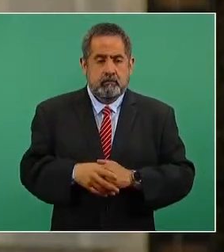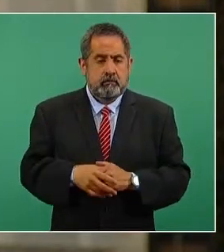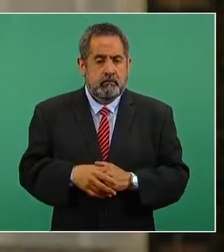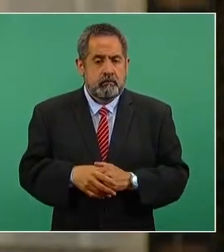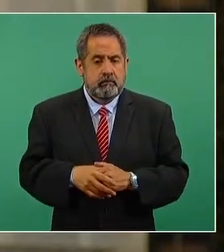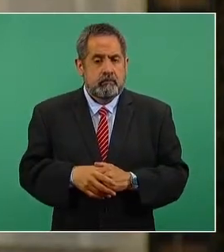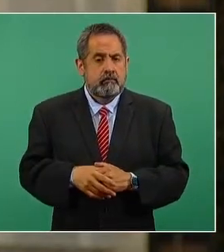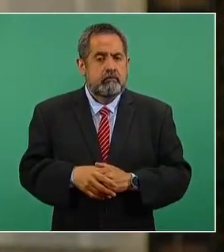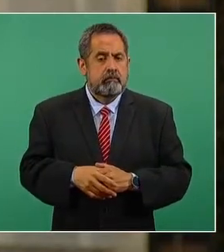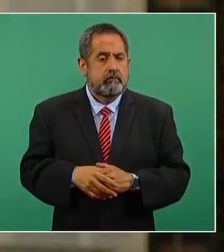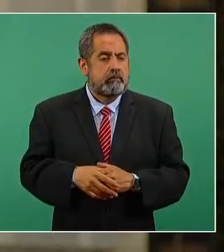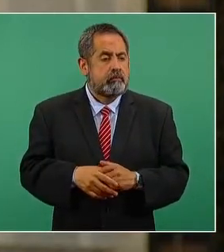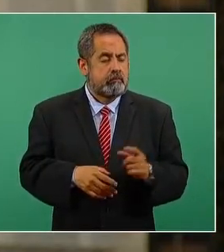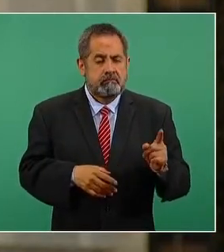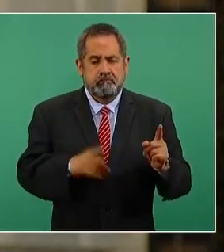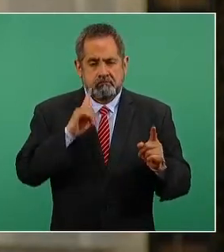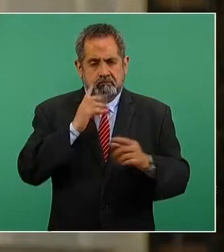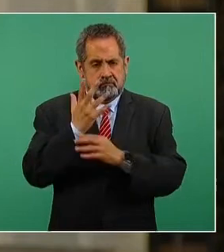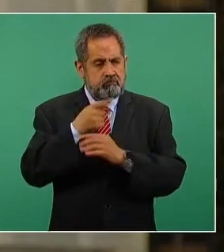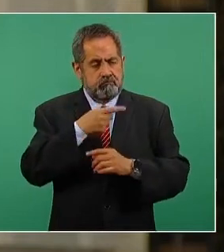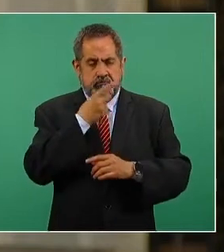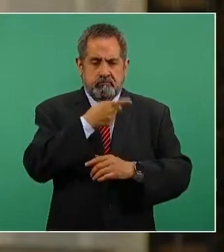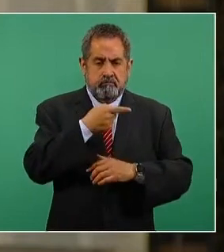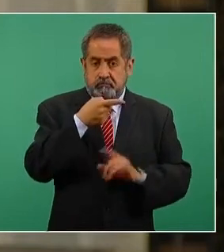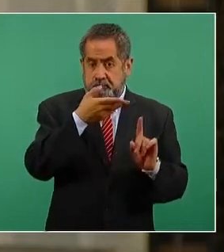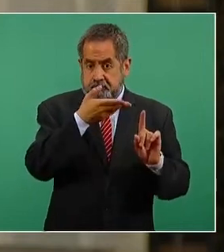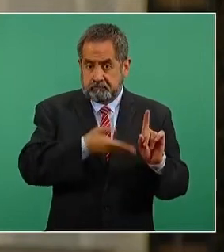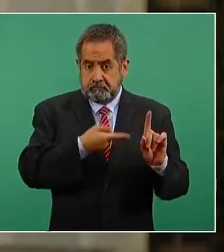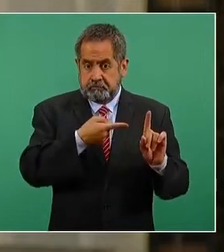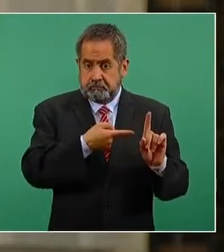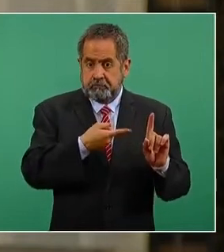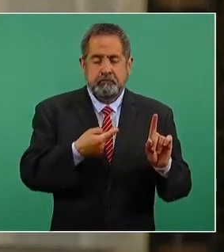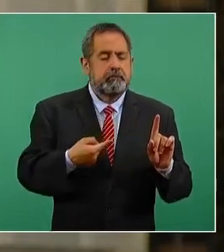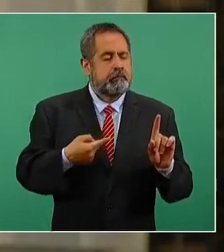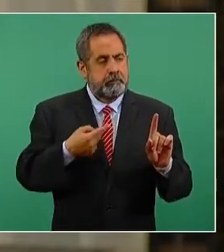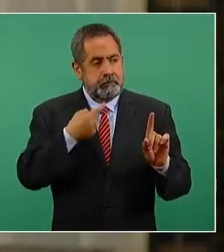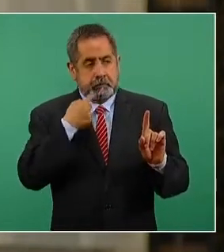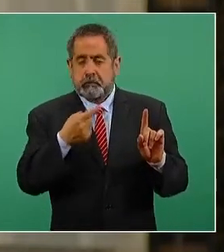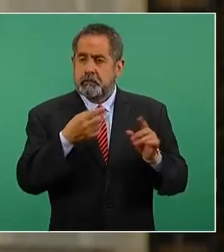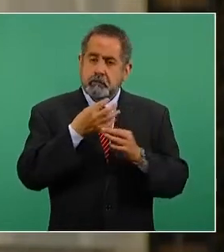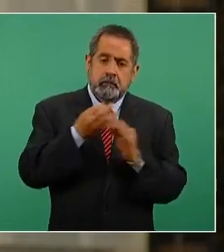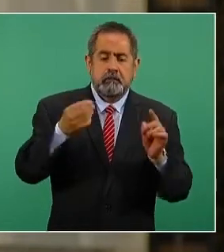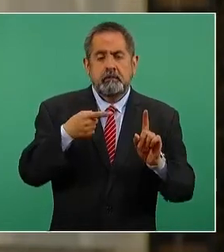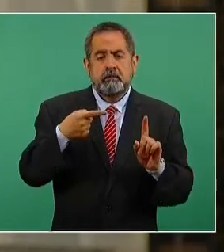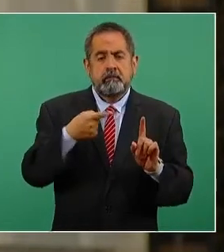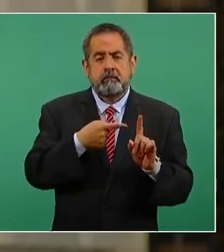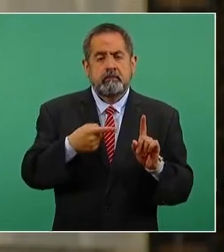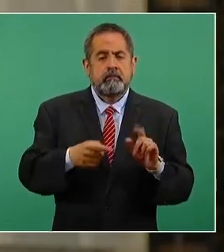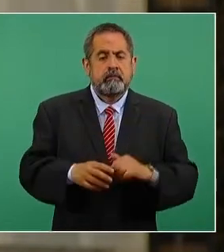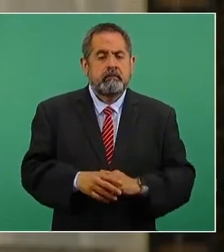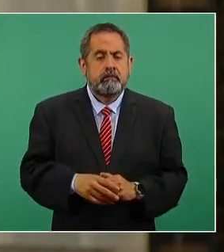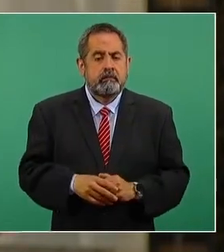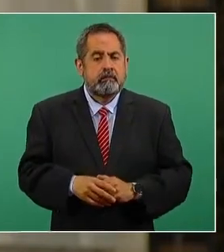1791, Olympe de Gouges. Ella refería en su momento esta